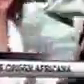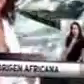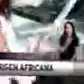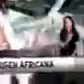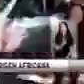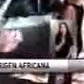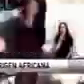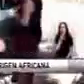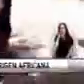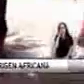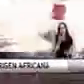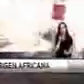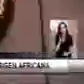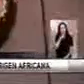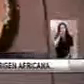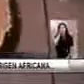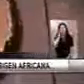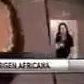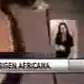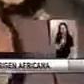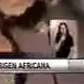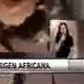lo más típico que podemos comer acá.